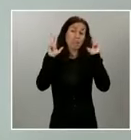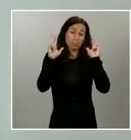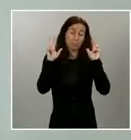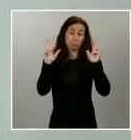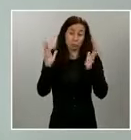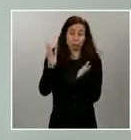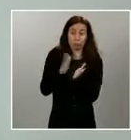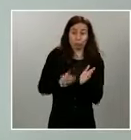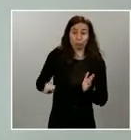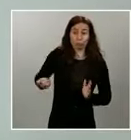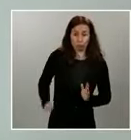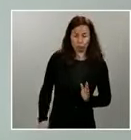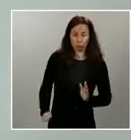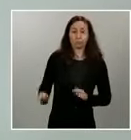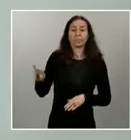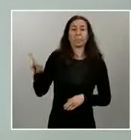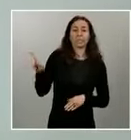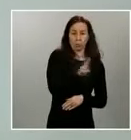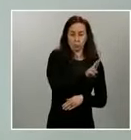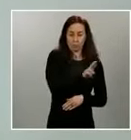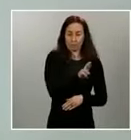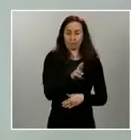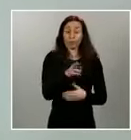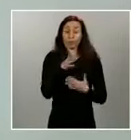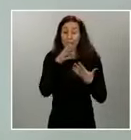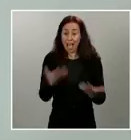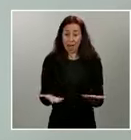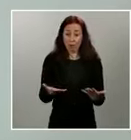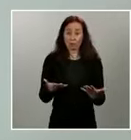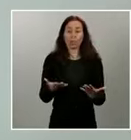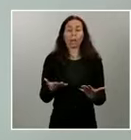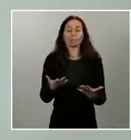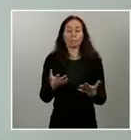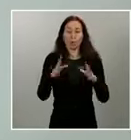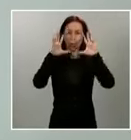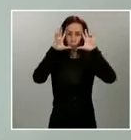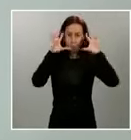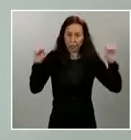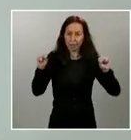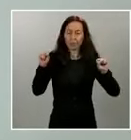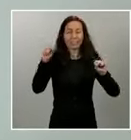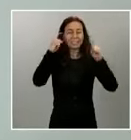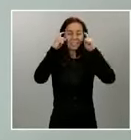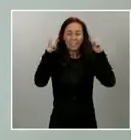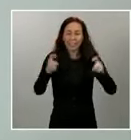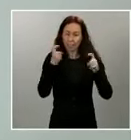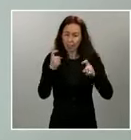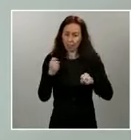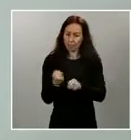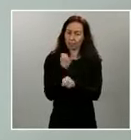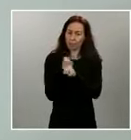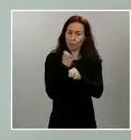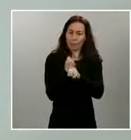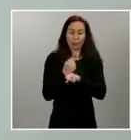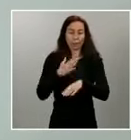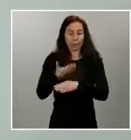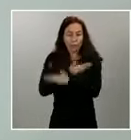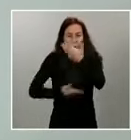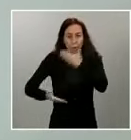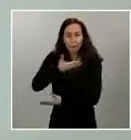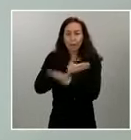van a encontrar con guardias civiles que intentan garantizar su seguridad y además que están colaborando en el reparto del material